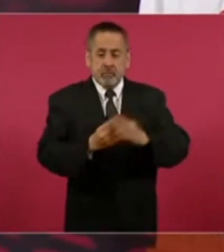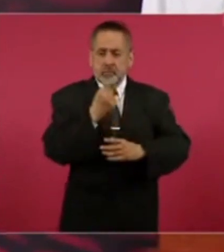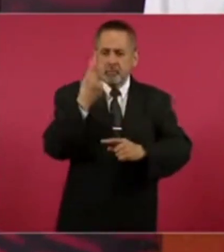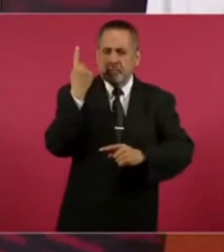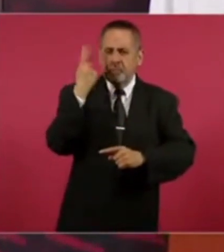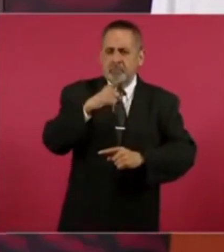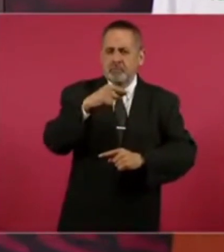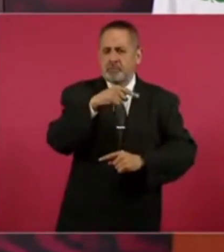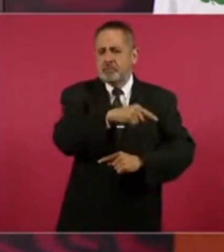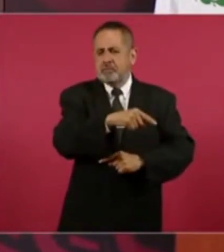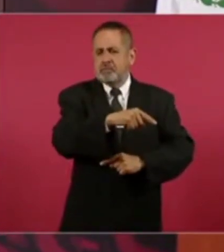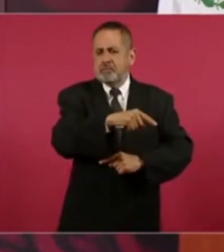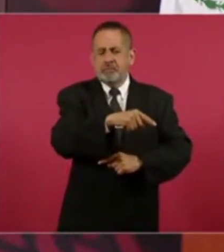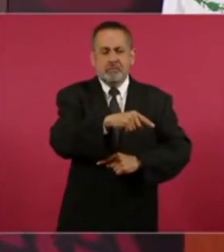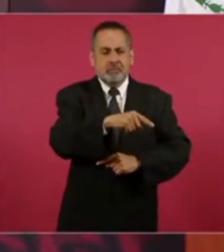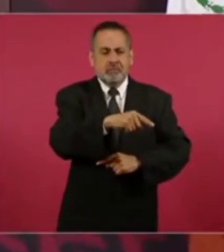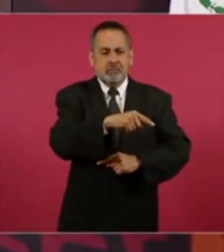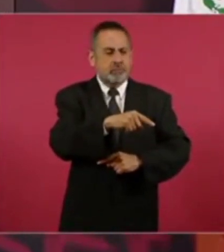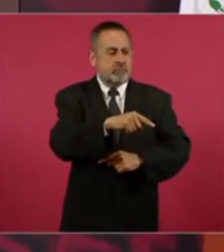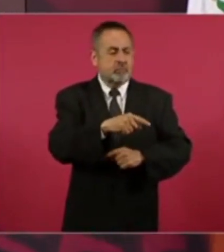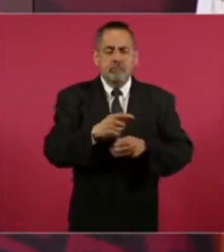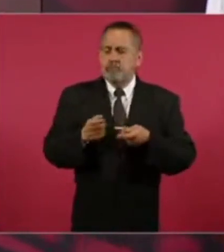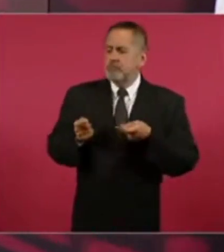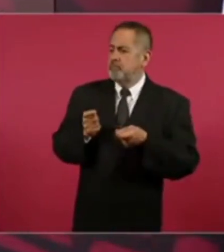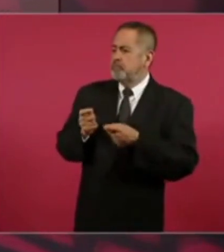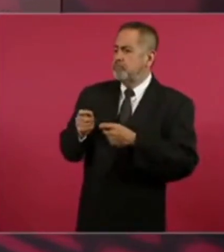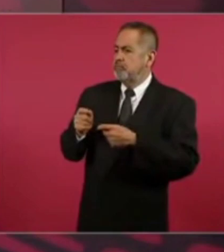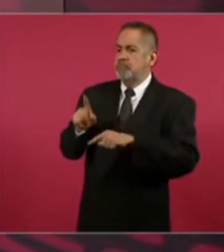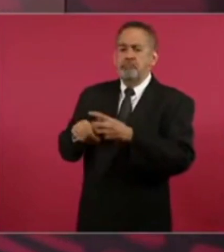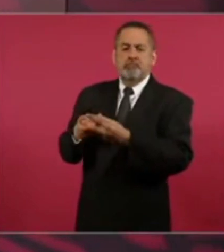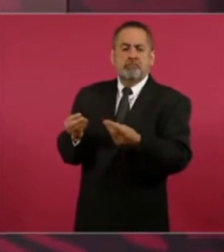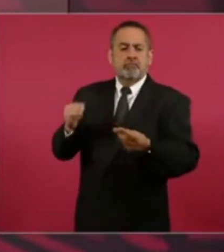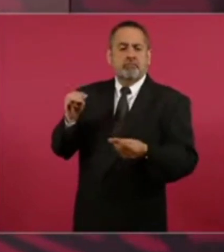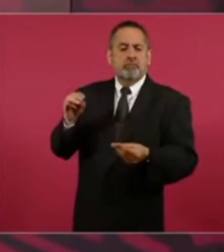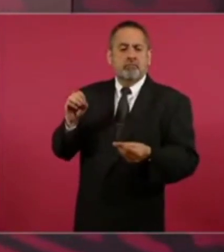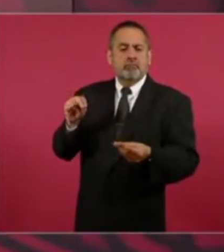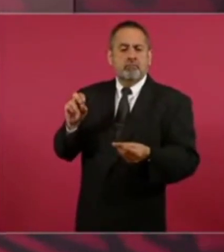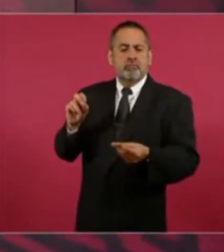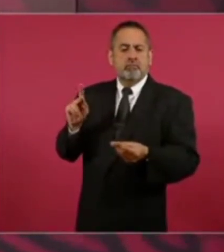para que no hubiese monopolio